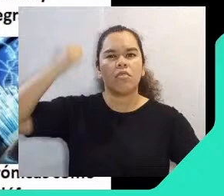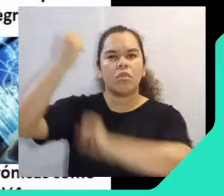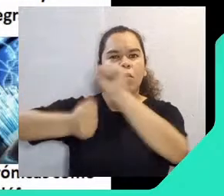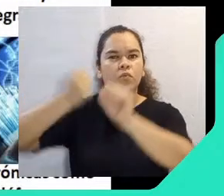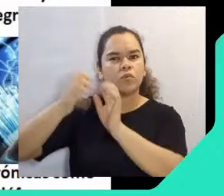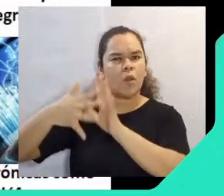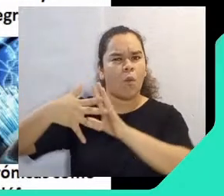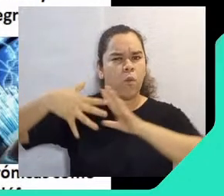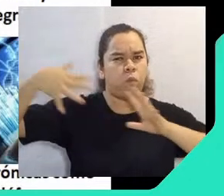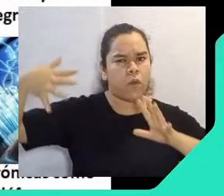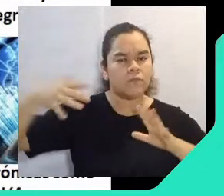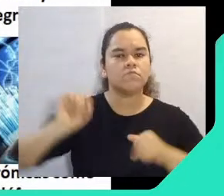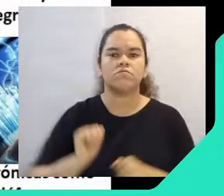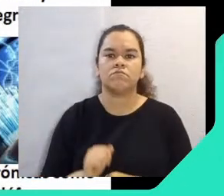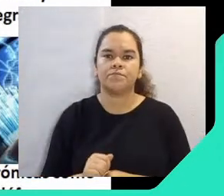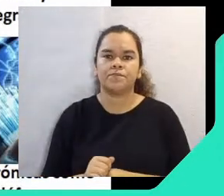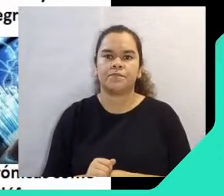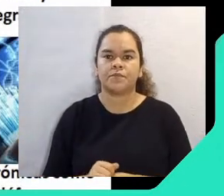INVAP,